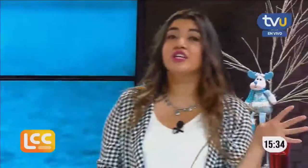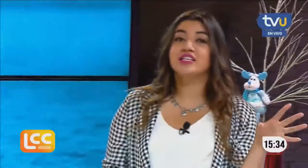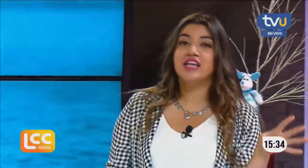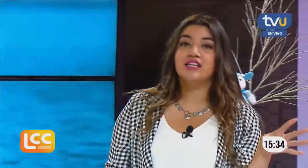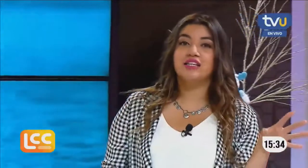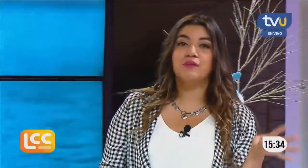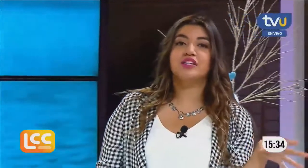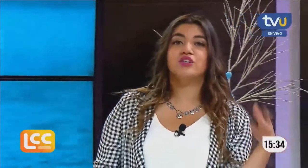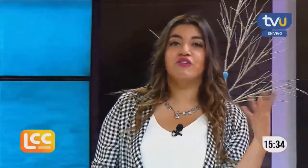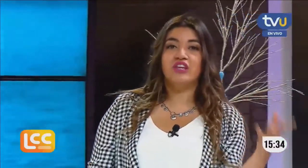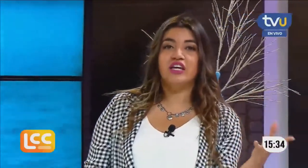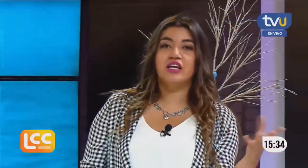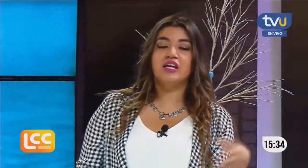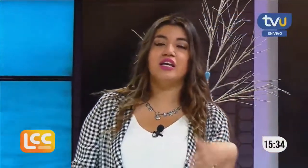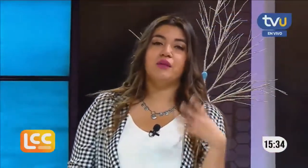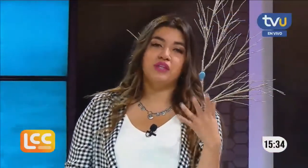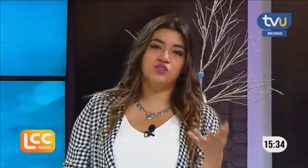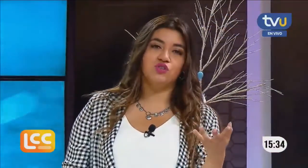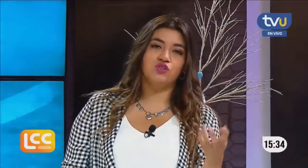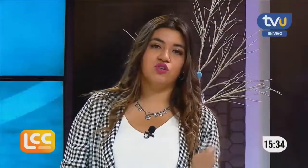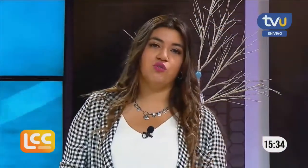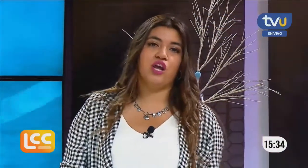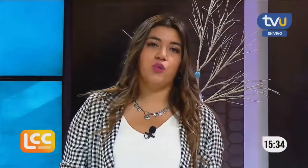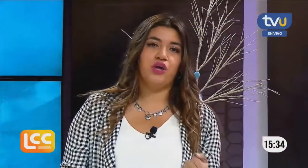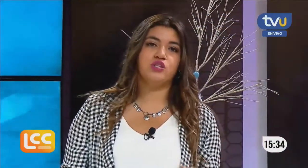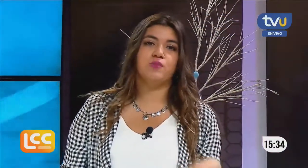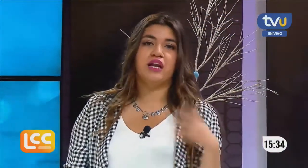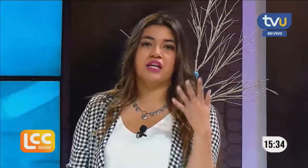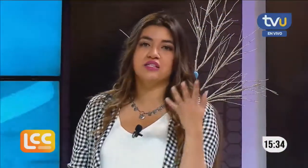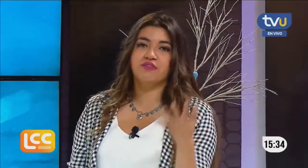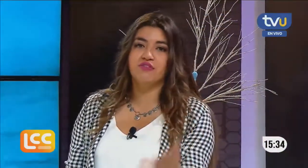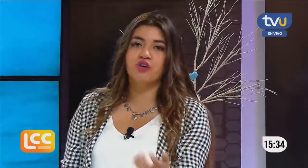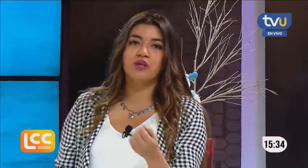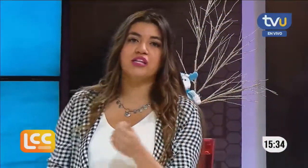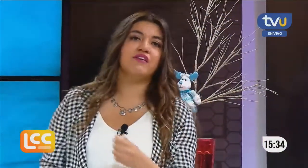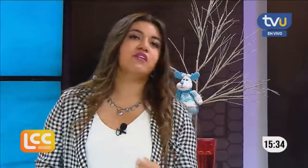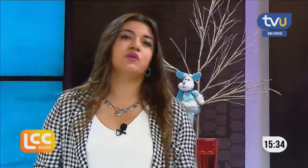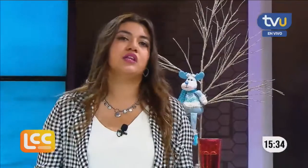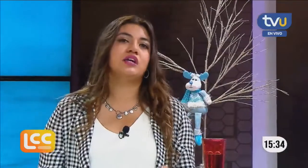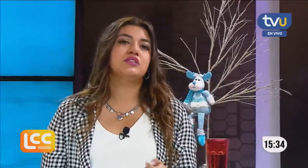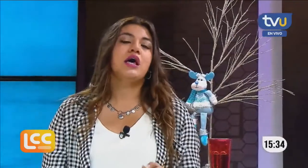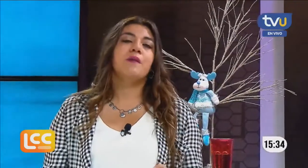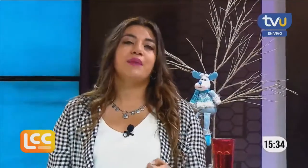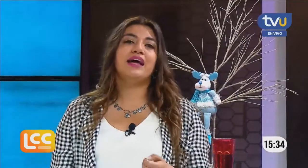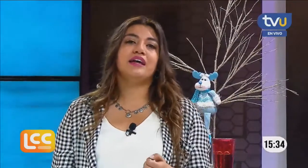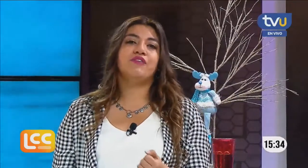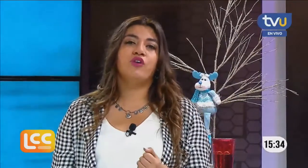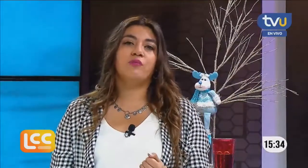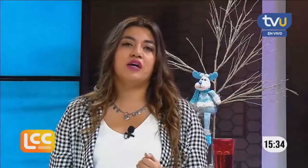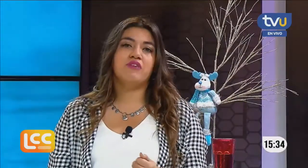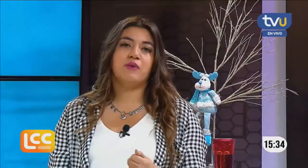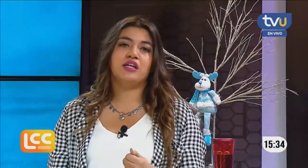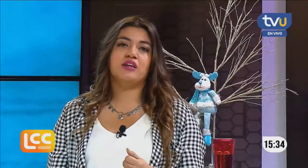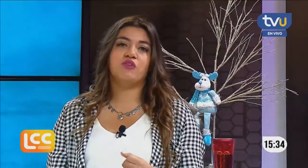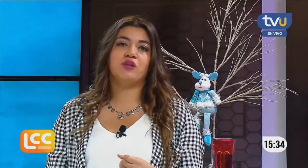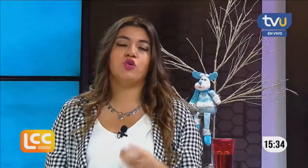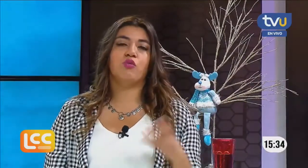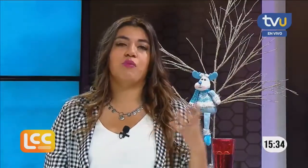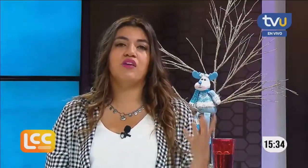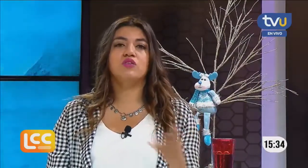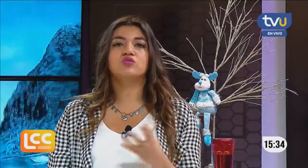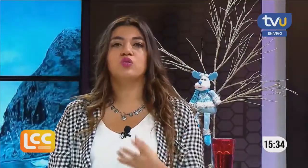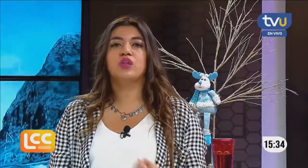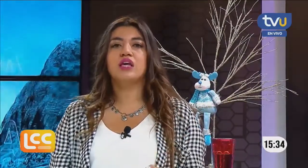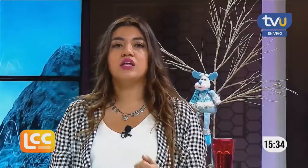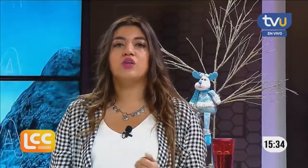Lo bonito y lo interesante también que se nos viene, y la invitación, como ya lo hemos hecho, es para que se informen a través de nuestras plataformas. Vamos a estar informando